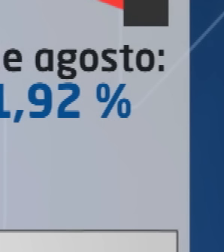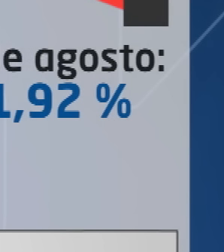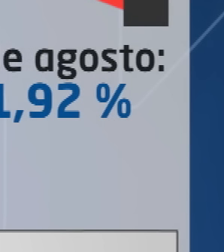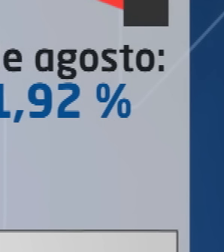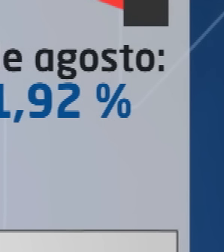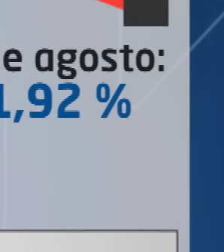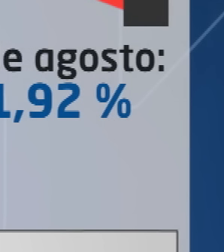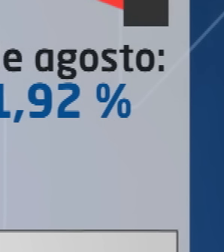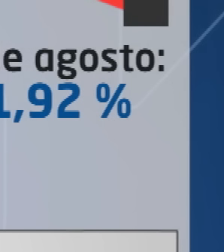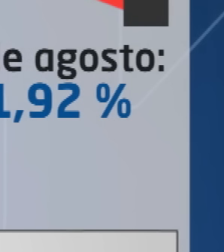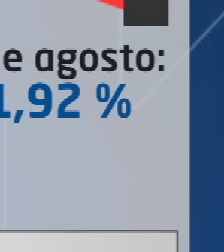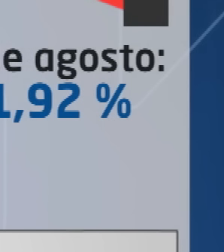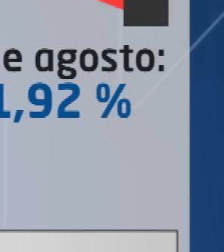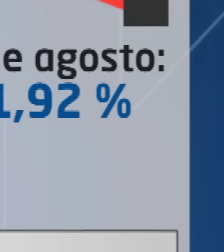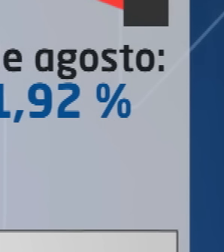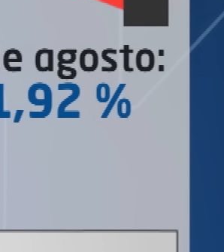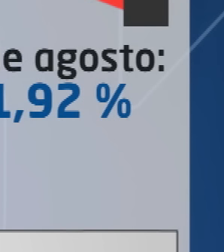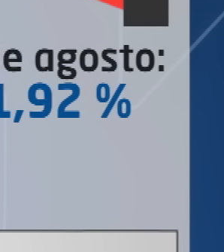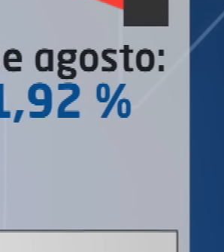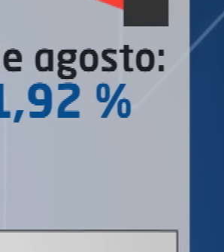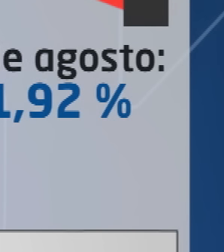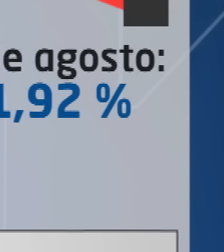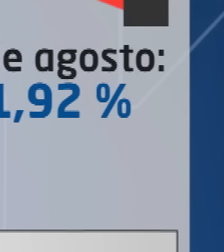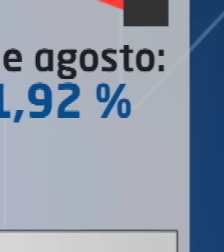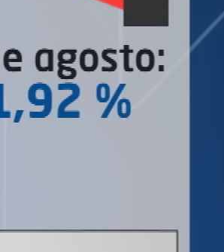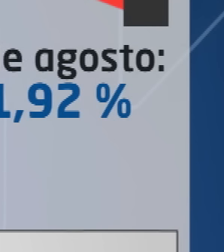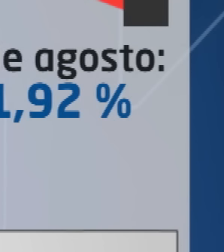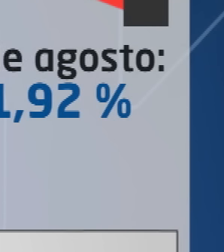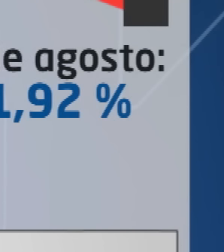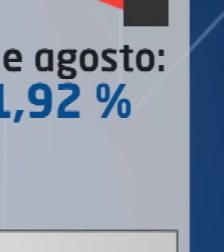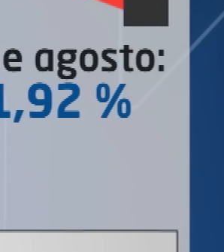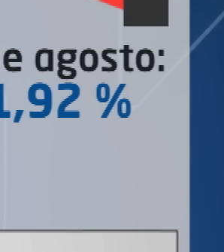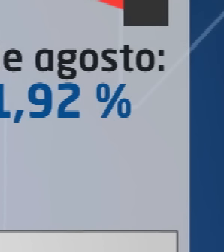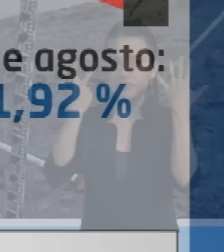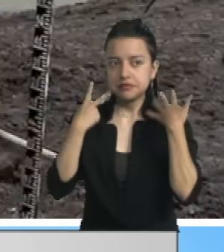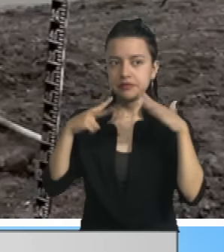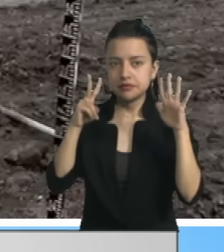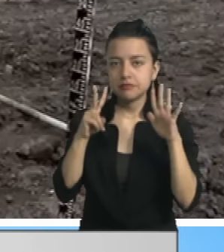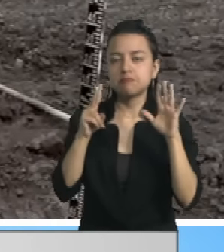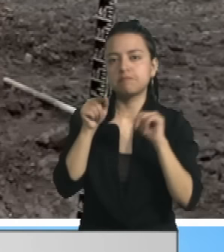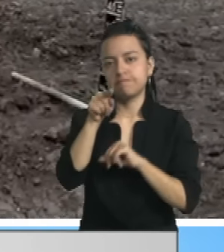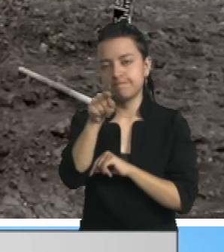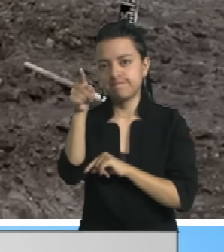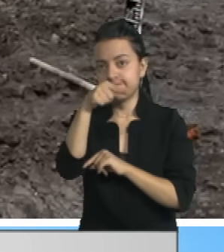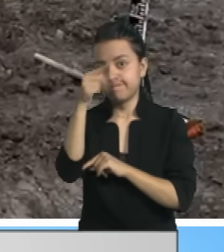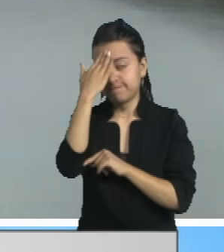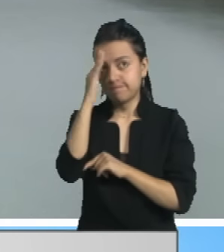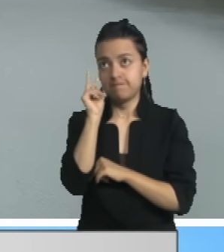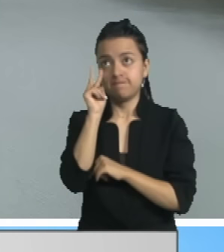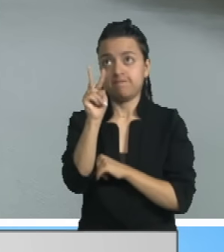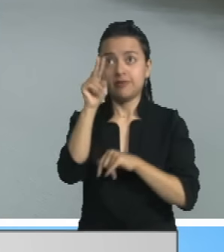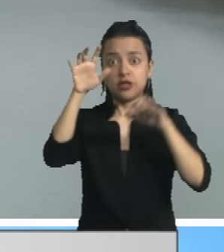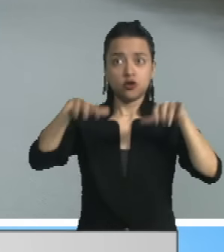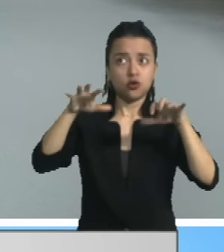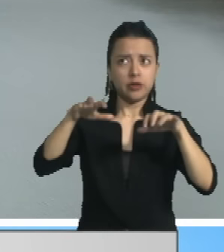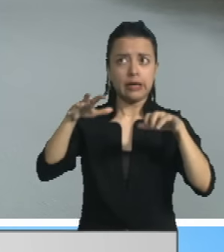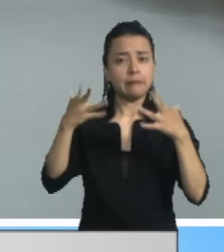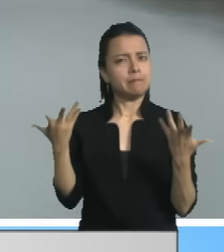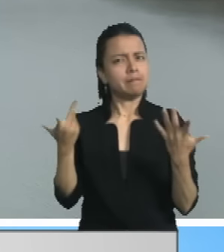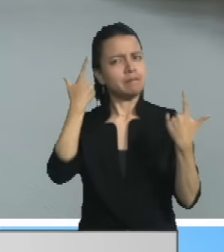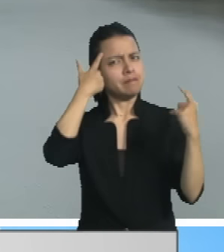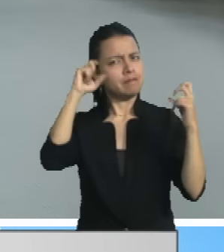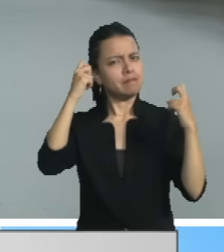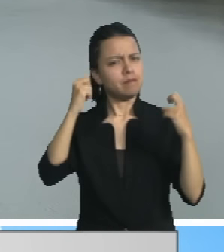7 días consecutivos con tendencia a la baja y se supone que estamos en temporada de lluvias estaremos también muy pendientes hacer